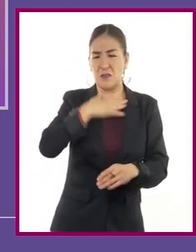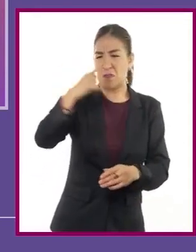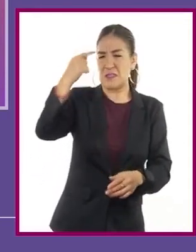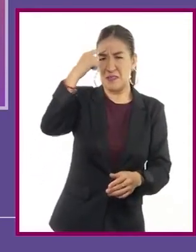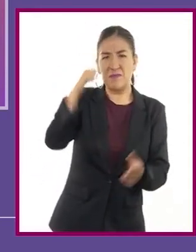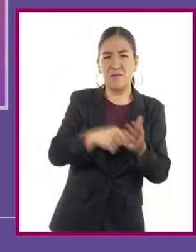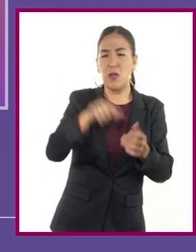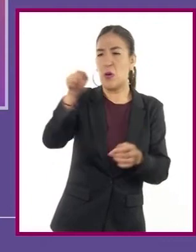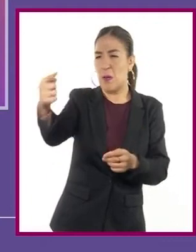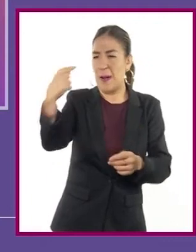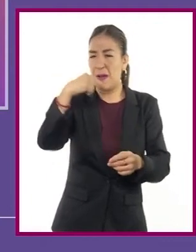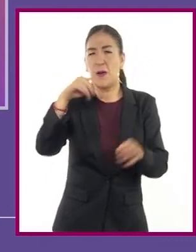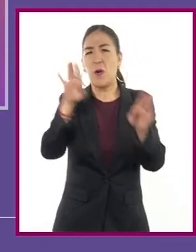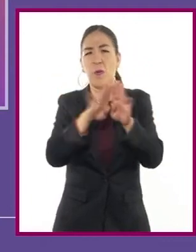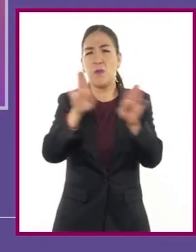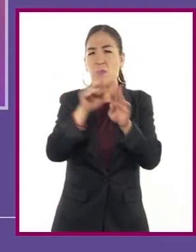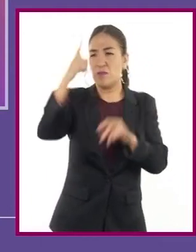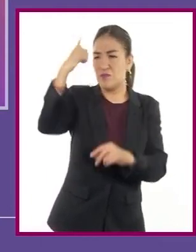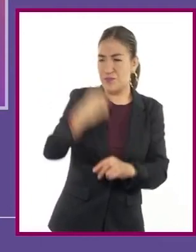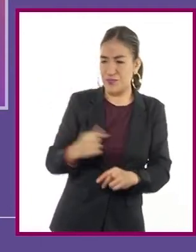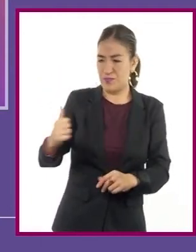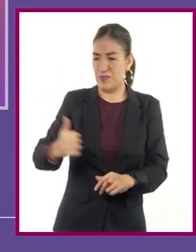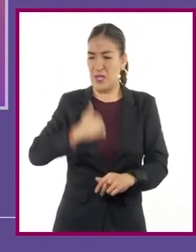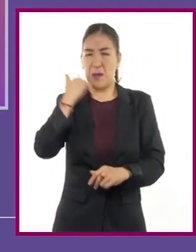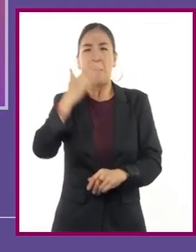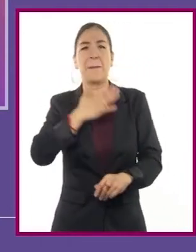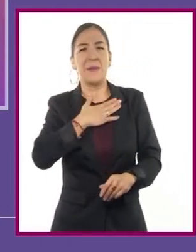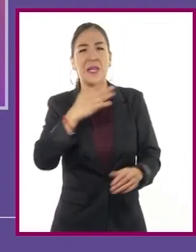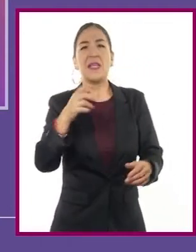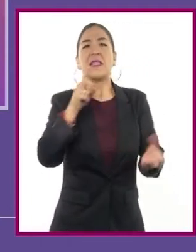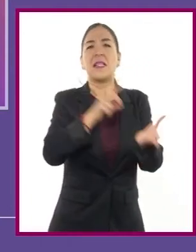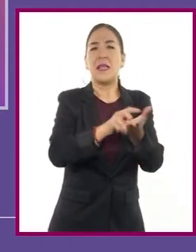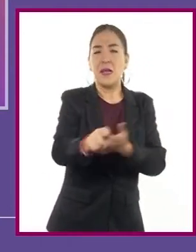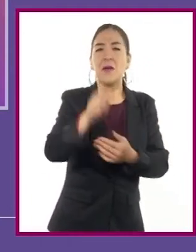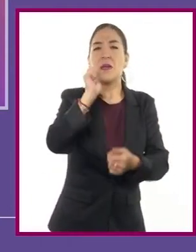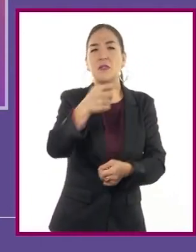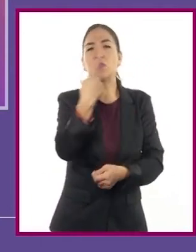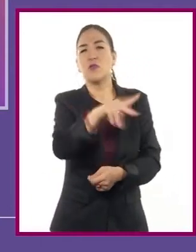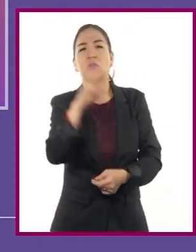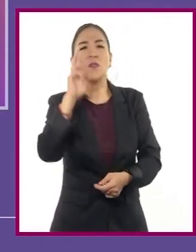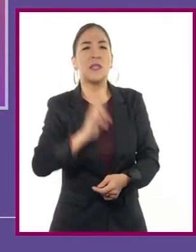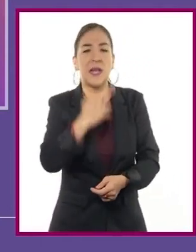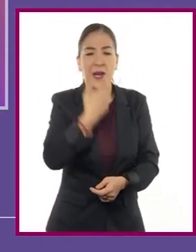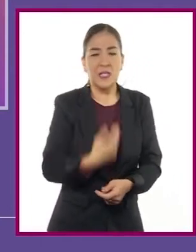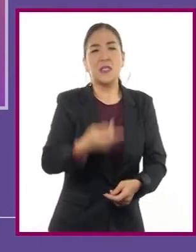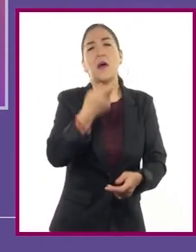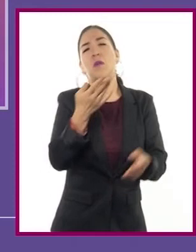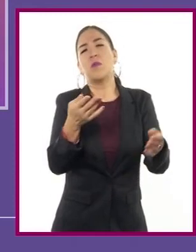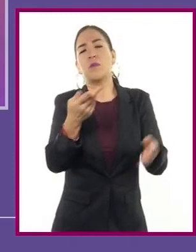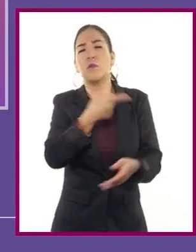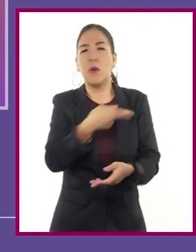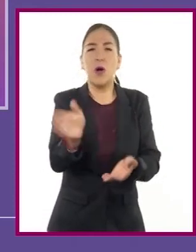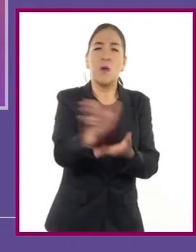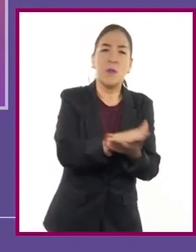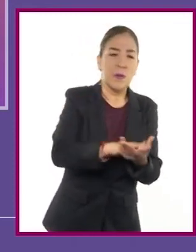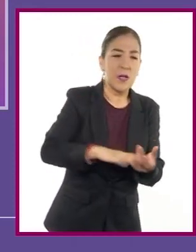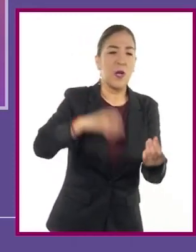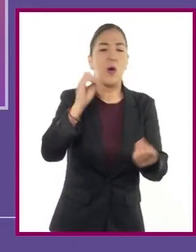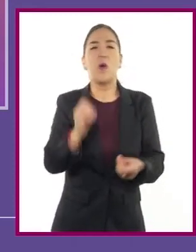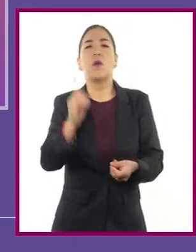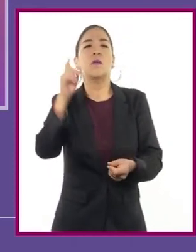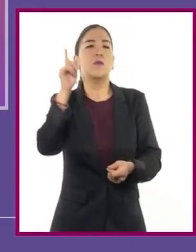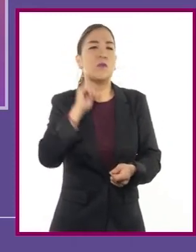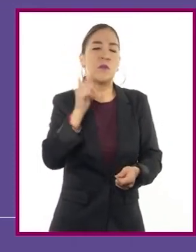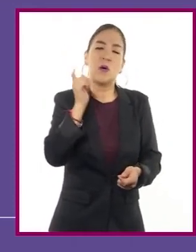sido violentados sus derechos por raza, situación económica, género o ideología,